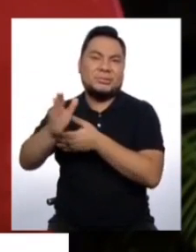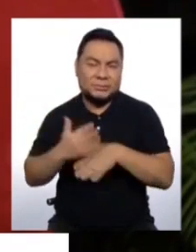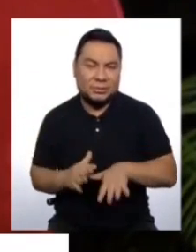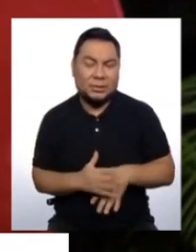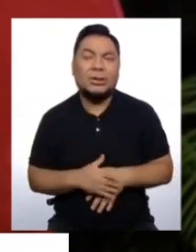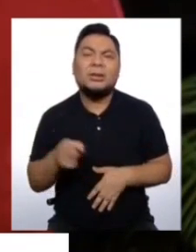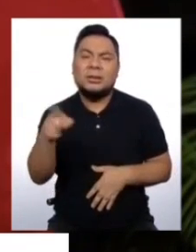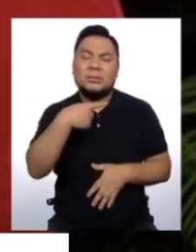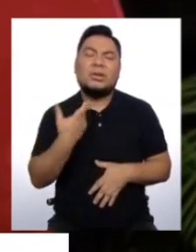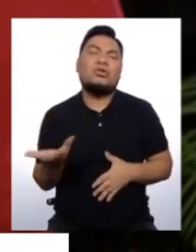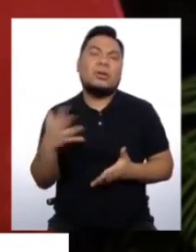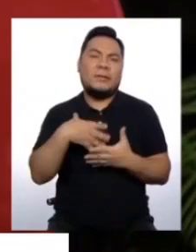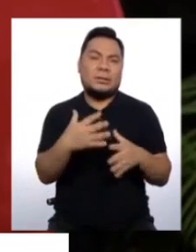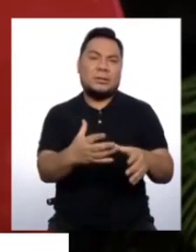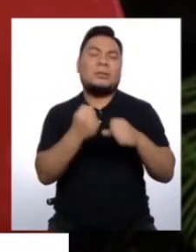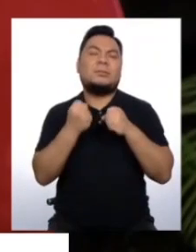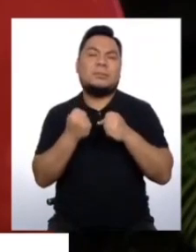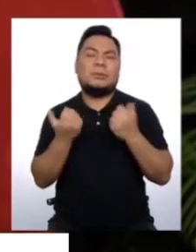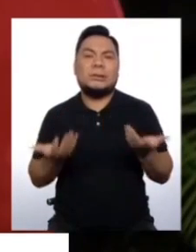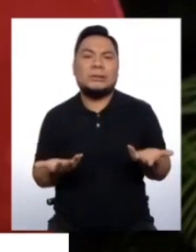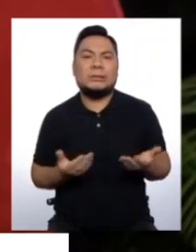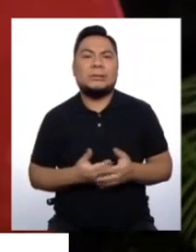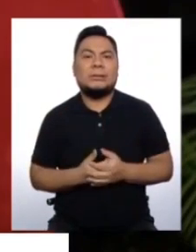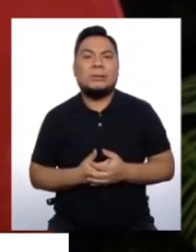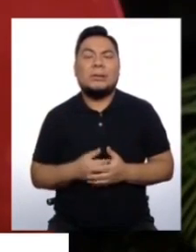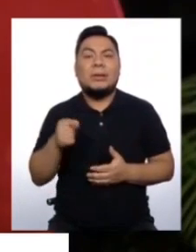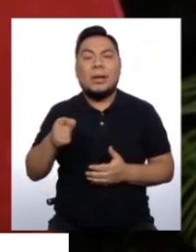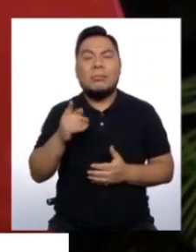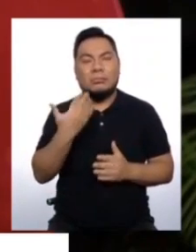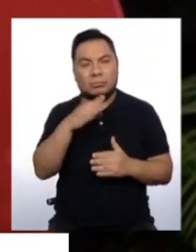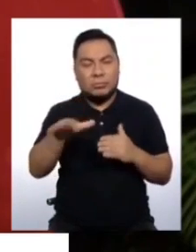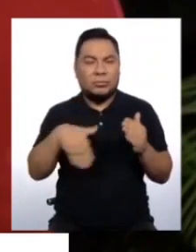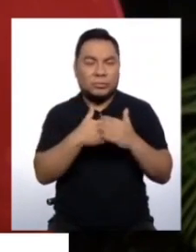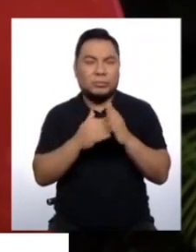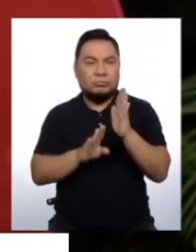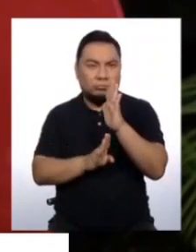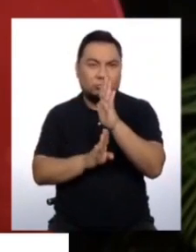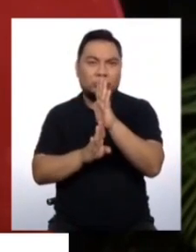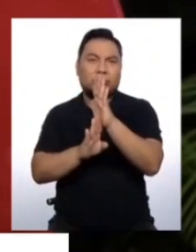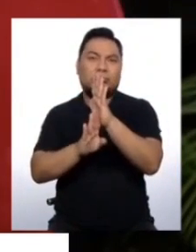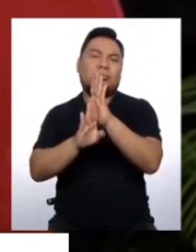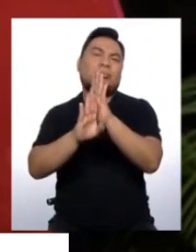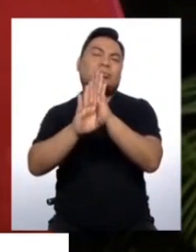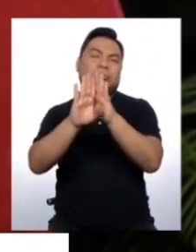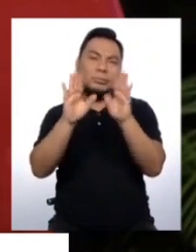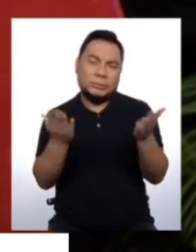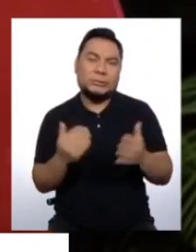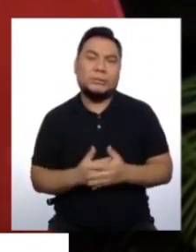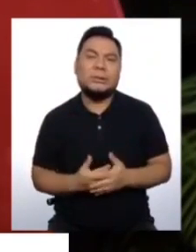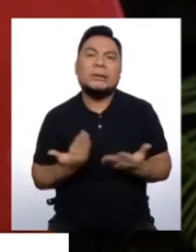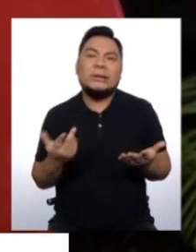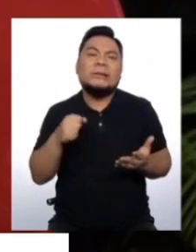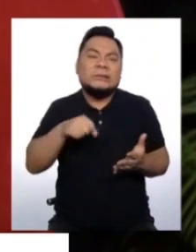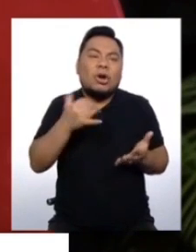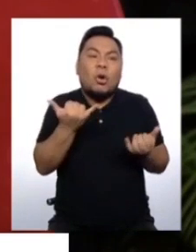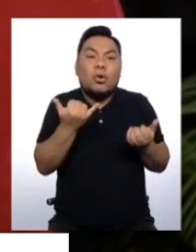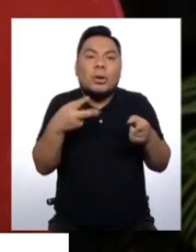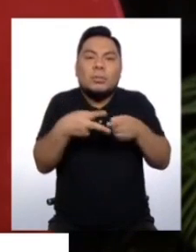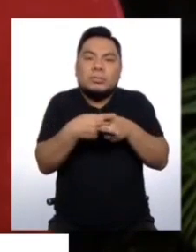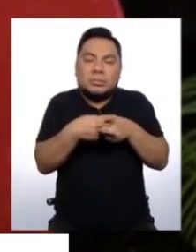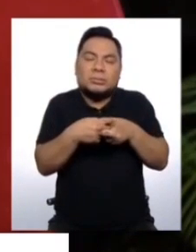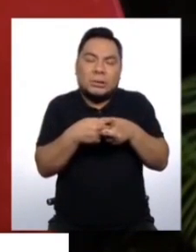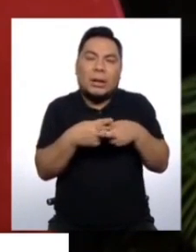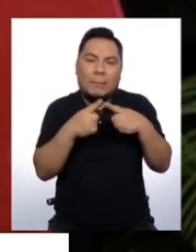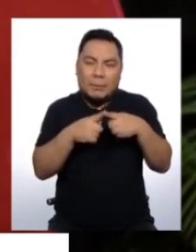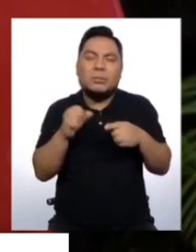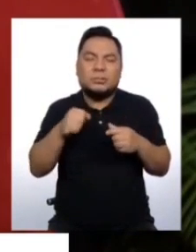vamos a recuperar esta tendencia y este rumbo que se ha hecho un paréntesis, pero